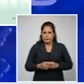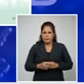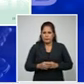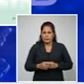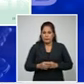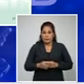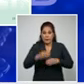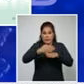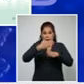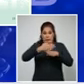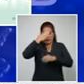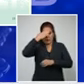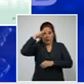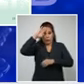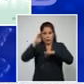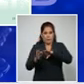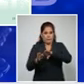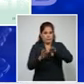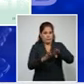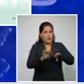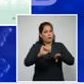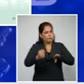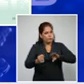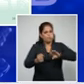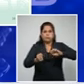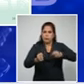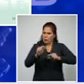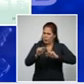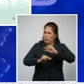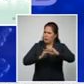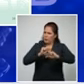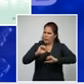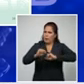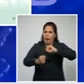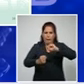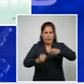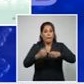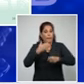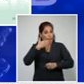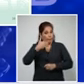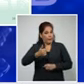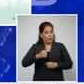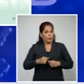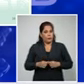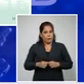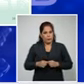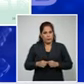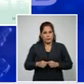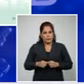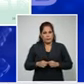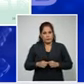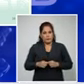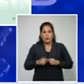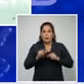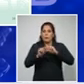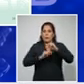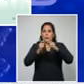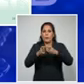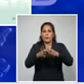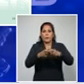Santiago arrecia las medidas para poder controlar la transmisión que se fue incrementando en